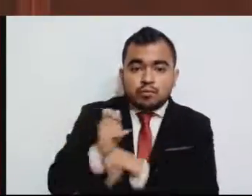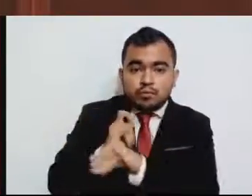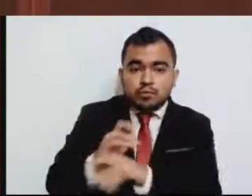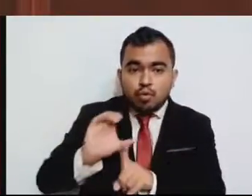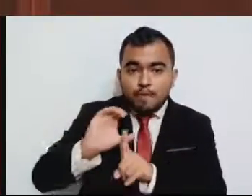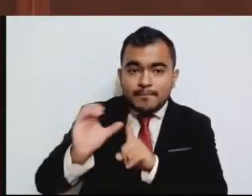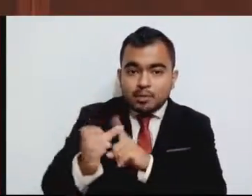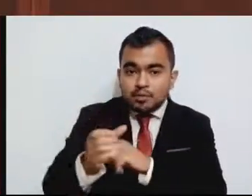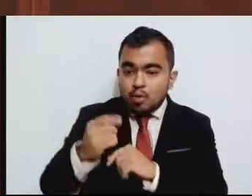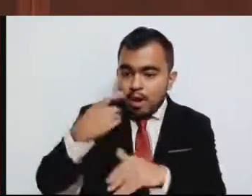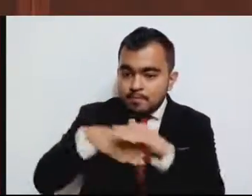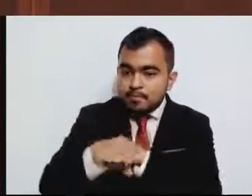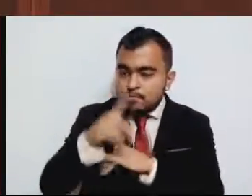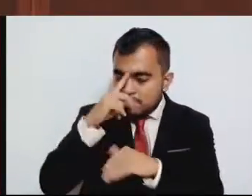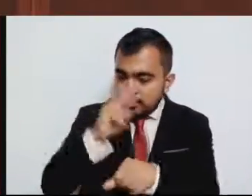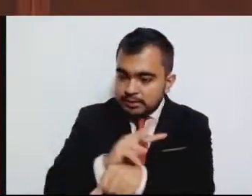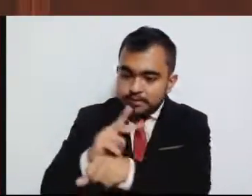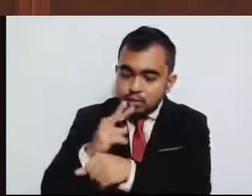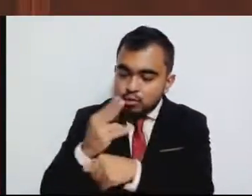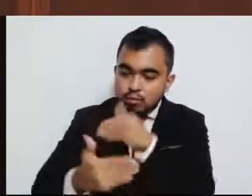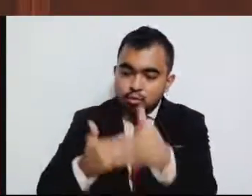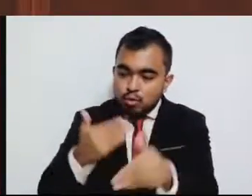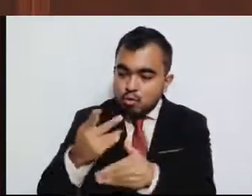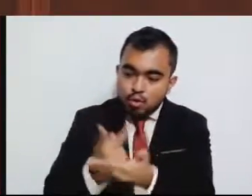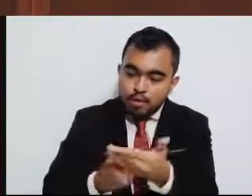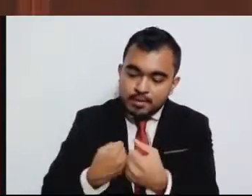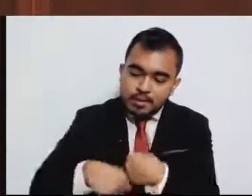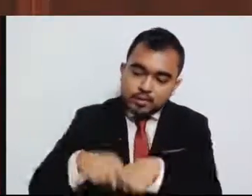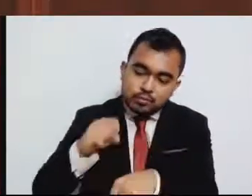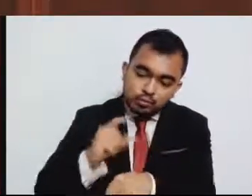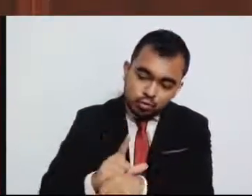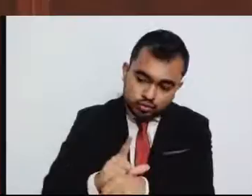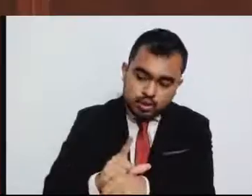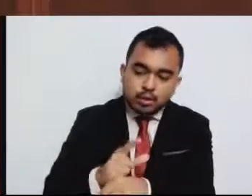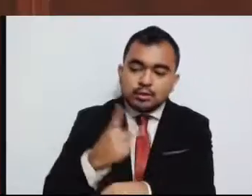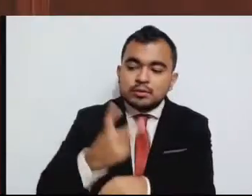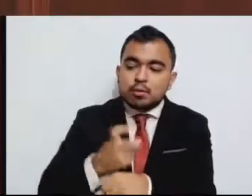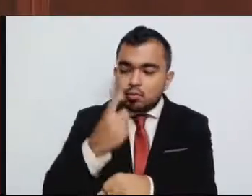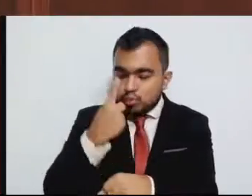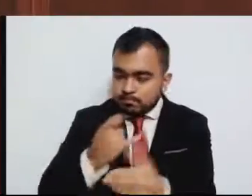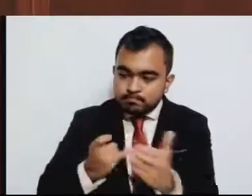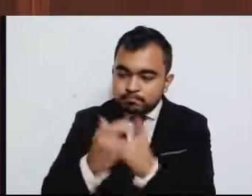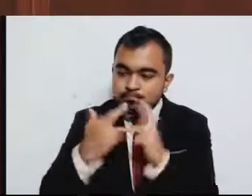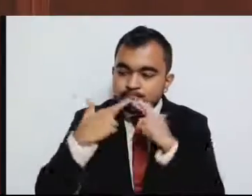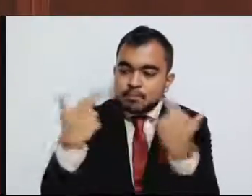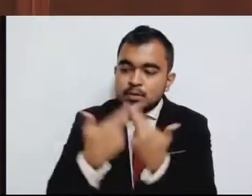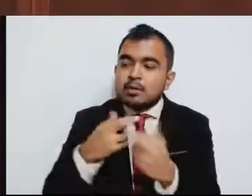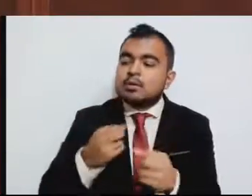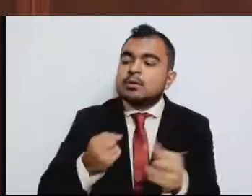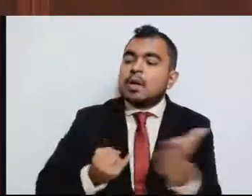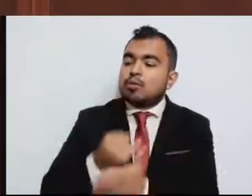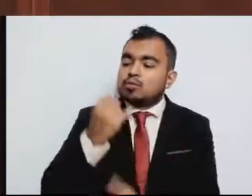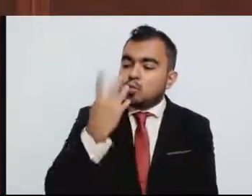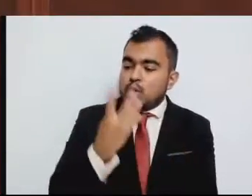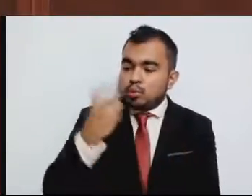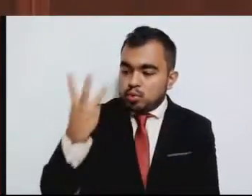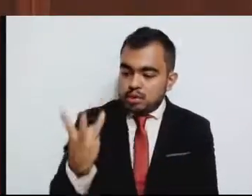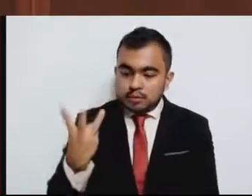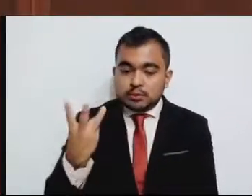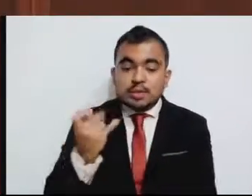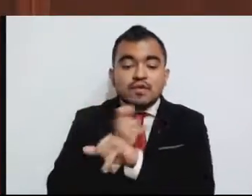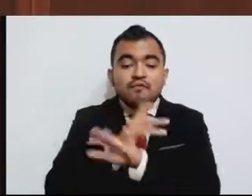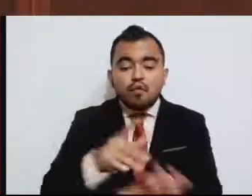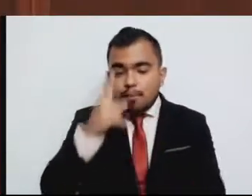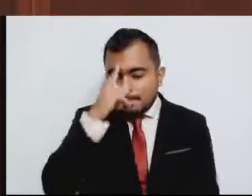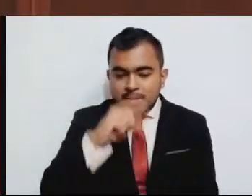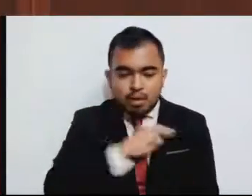de desarrollo social en la segunda sesión ordinaria de la resolución 43 en el informe por municipio de beneficiarios se ha